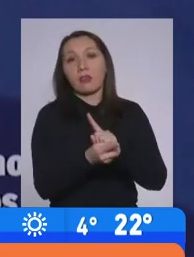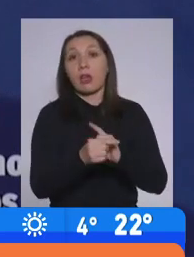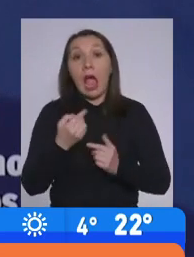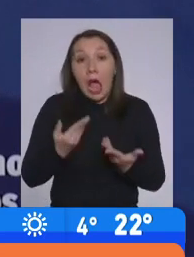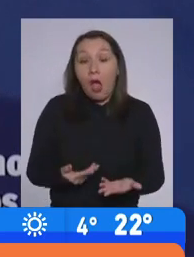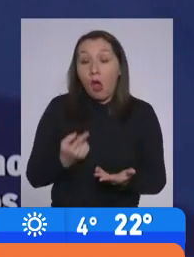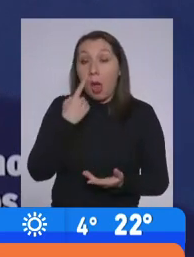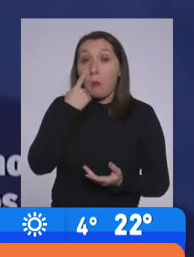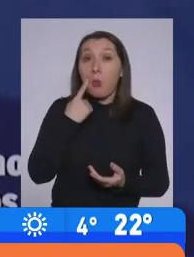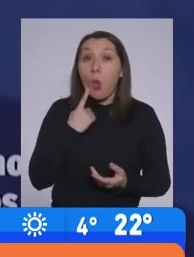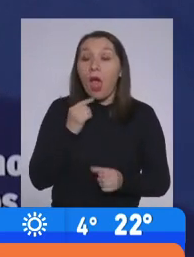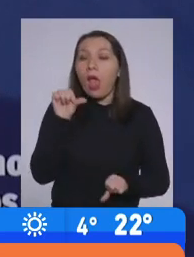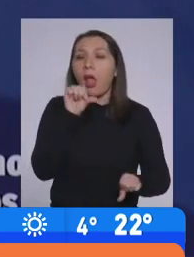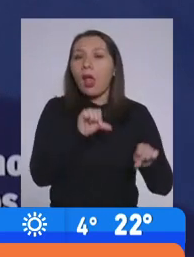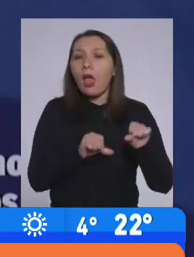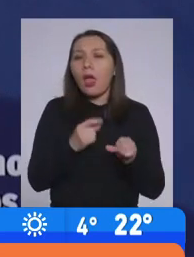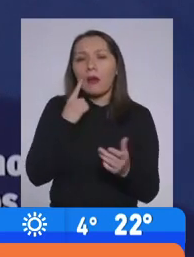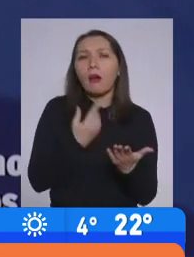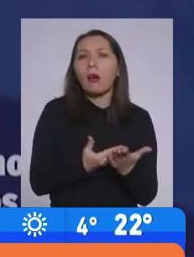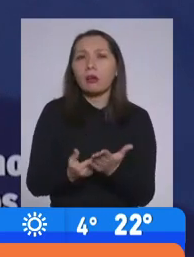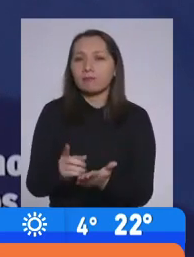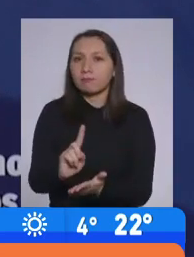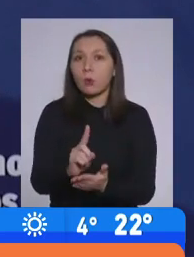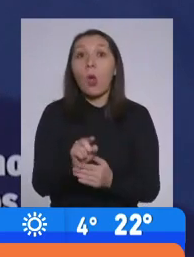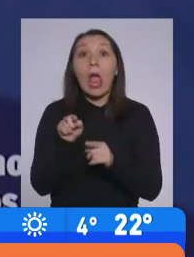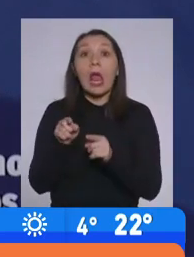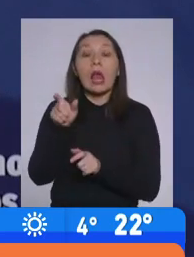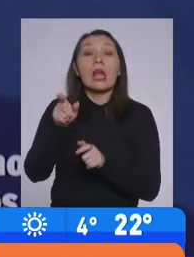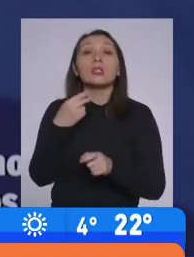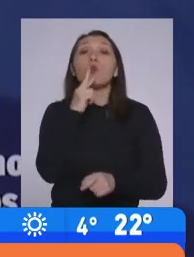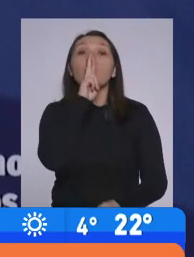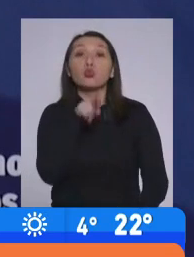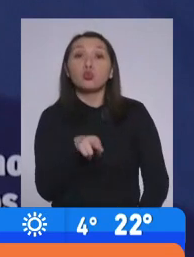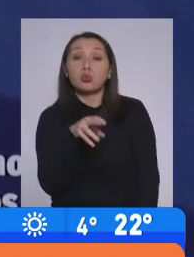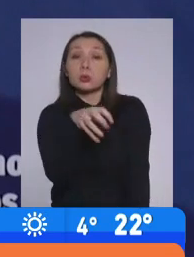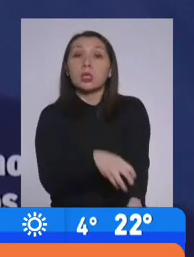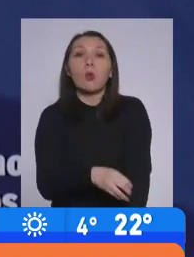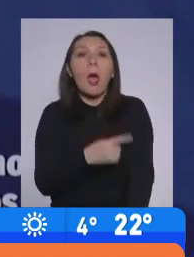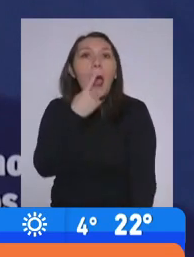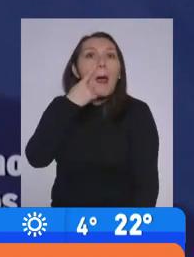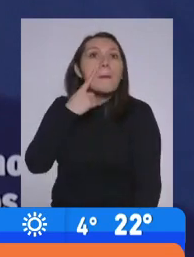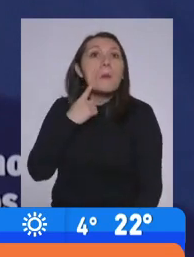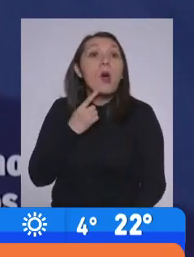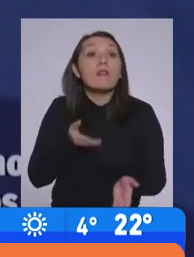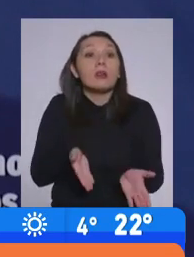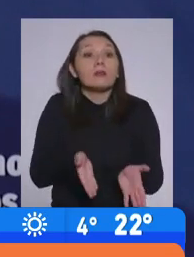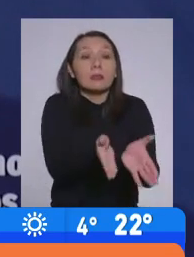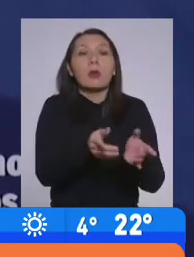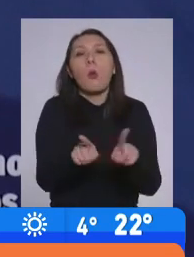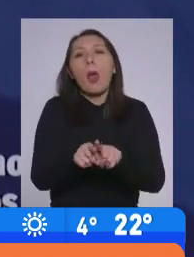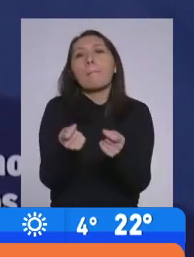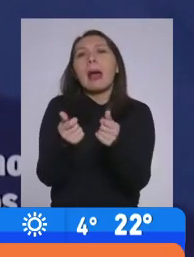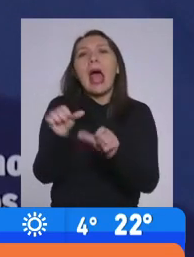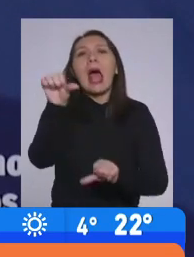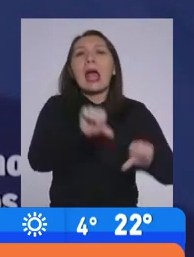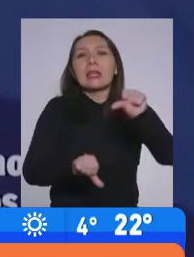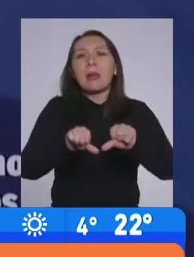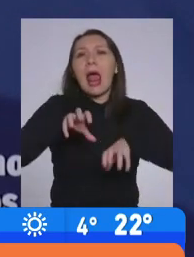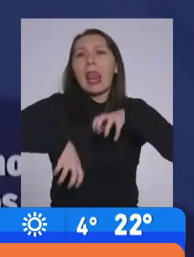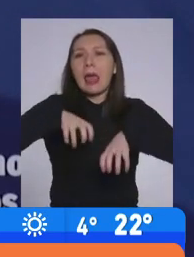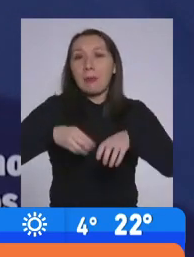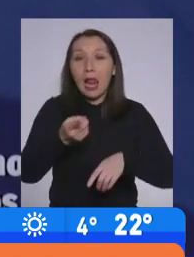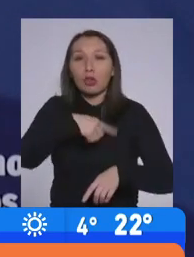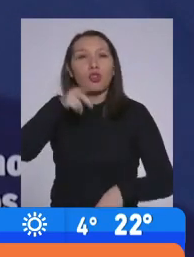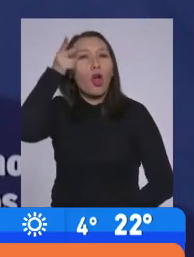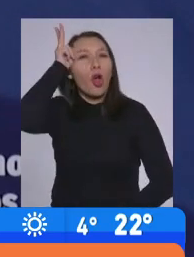experimento ni son conejillos de indias como usted ha dicho eso no es una palabra que hemos usado